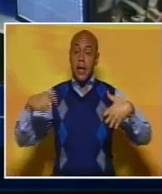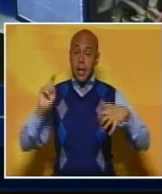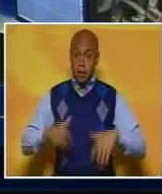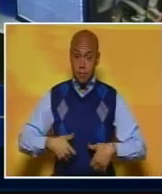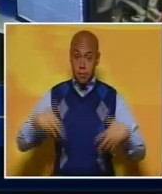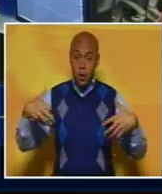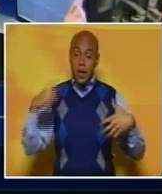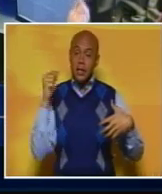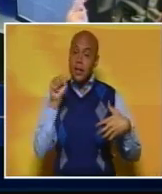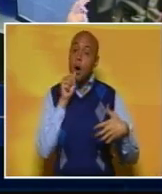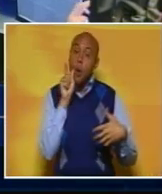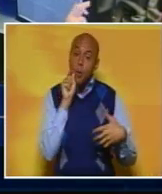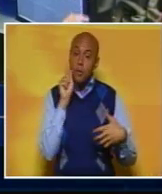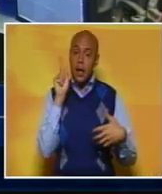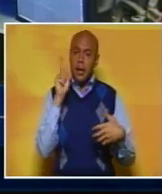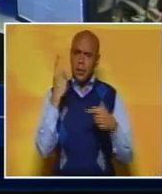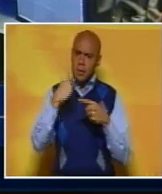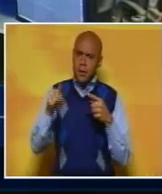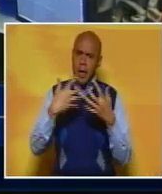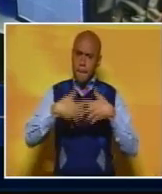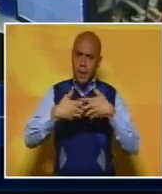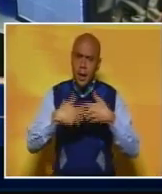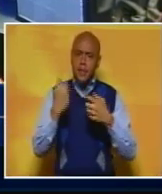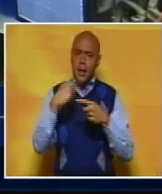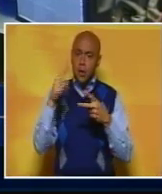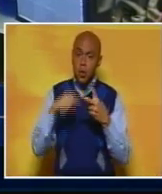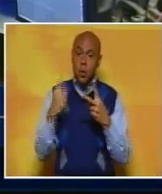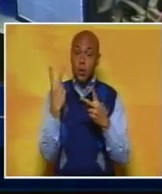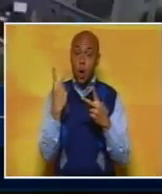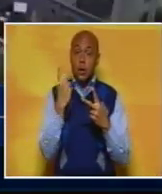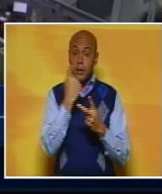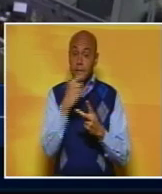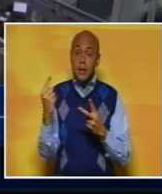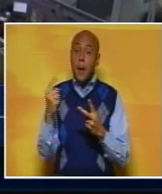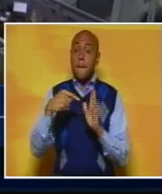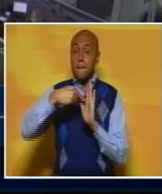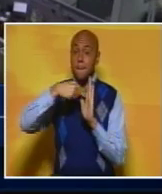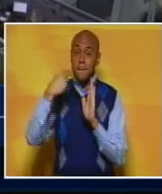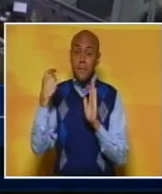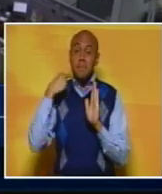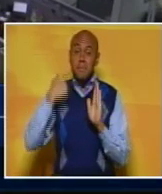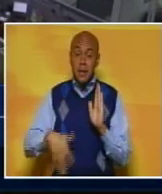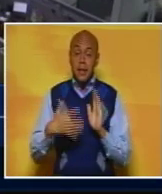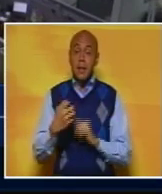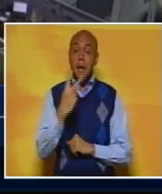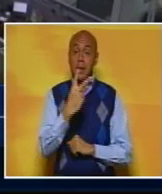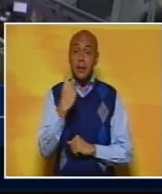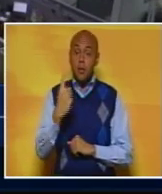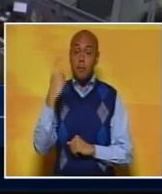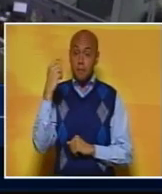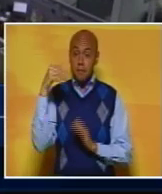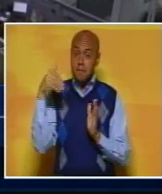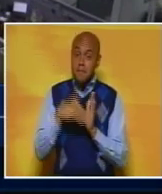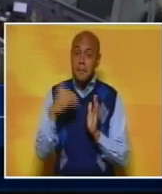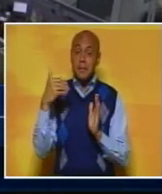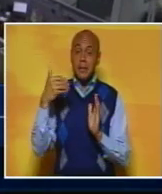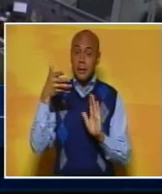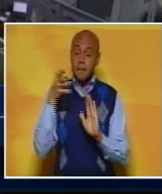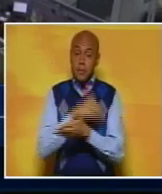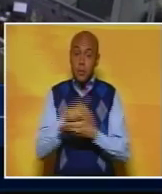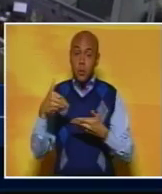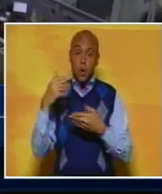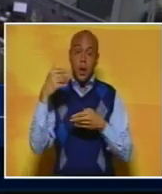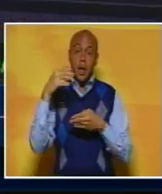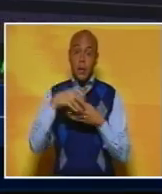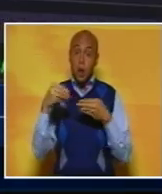fundador de Amazon, y Bill Gates, fundador de Microsoft, tuvieron pérdidas de 21.900 millones de dólares. Sin